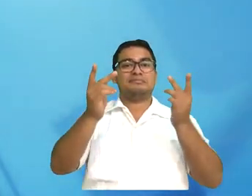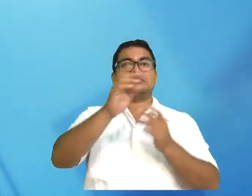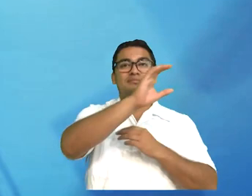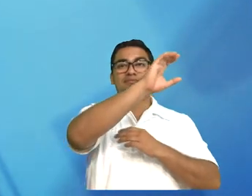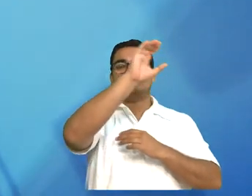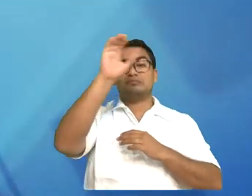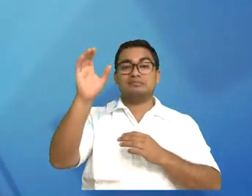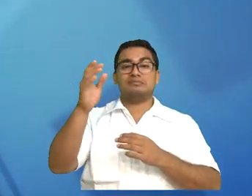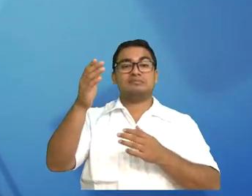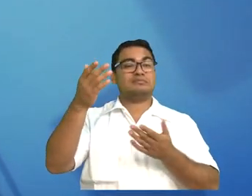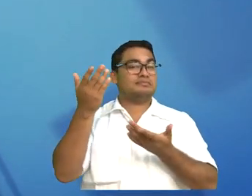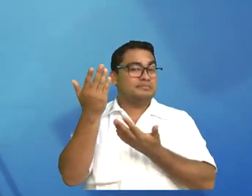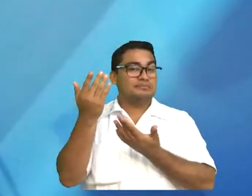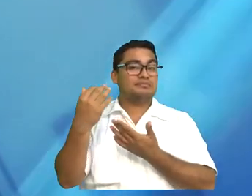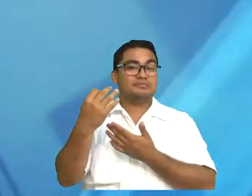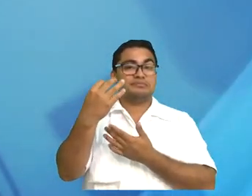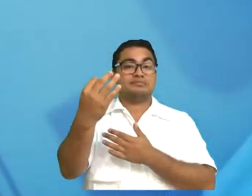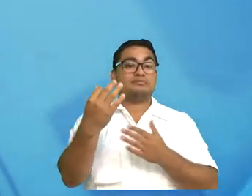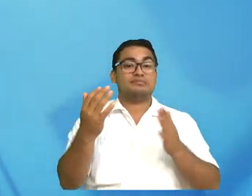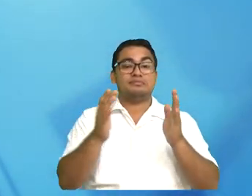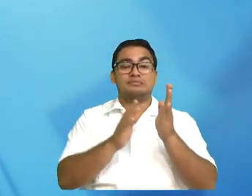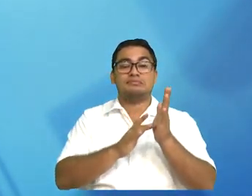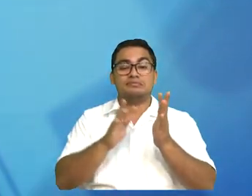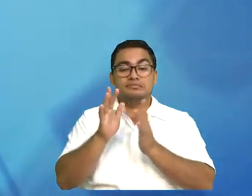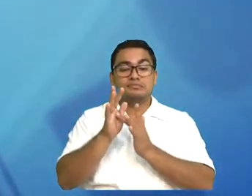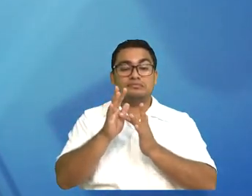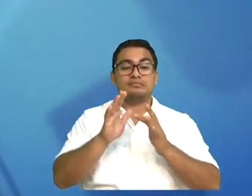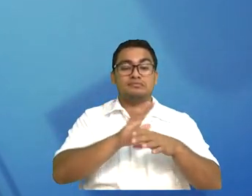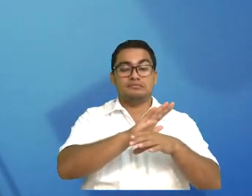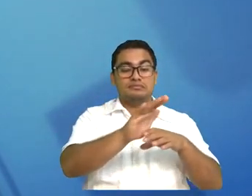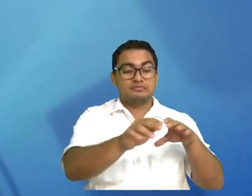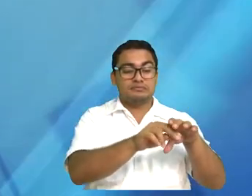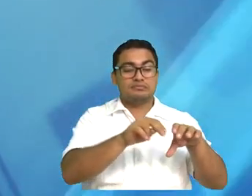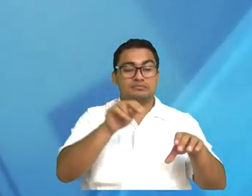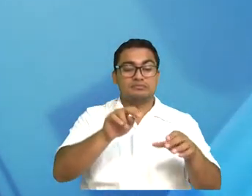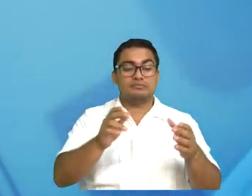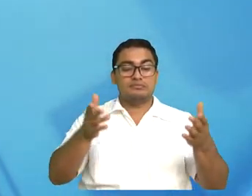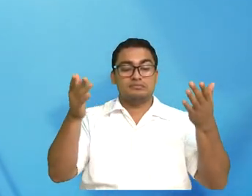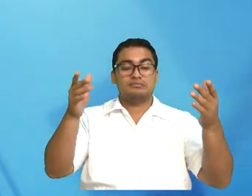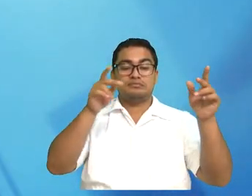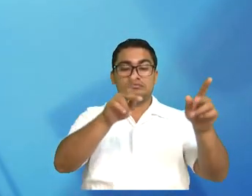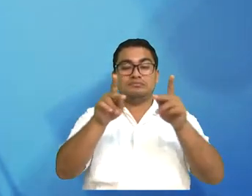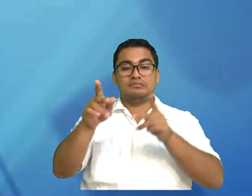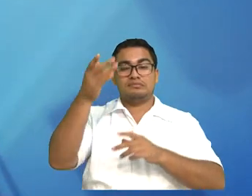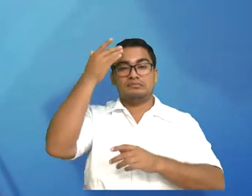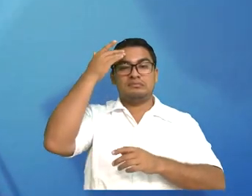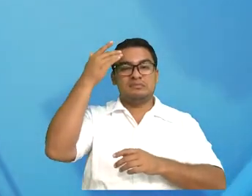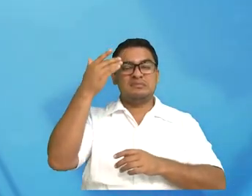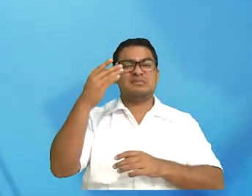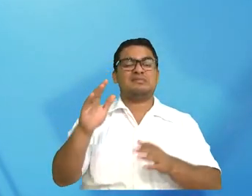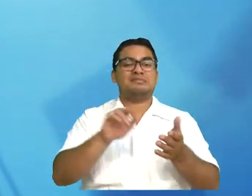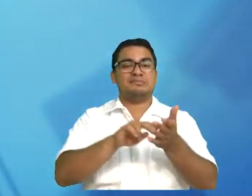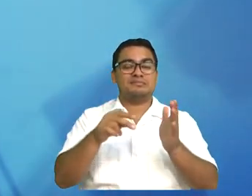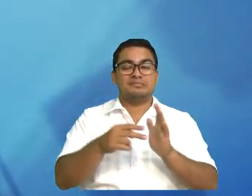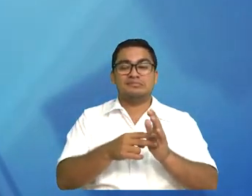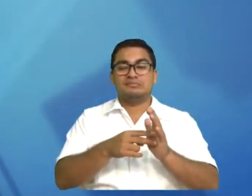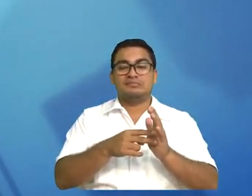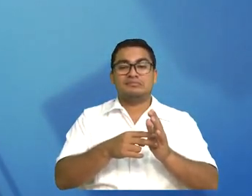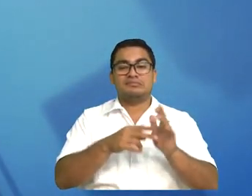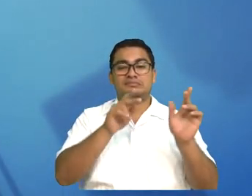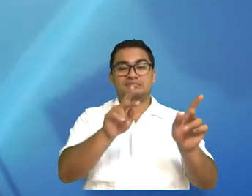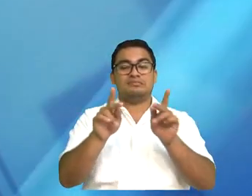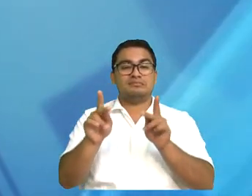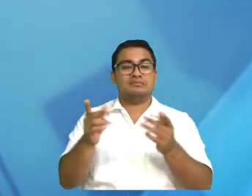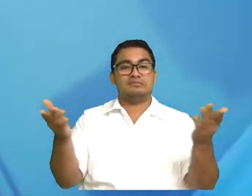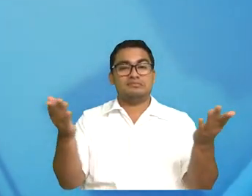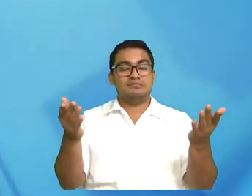pasión y la resurrección. Y lo proclamamos quienes sabemos que morir sin perder nunca la